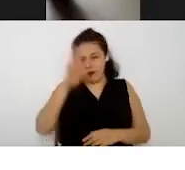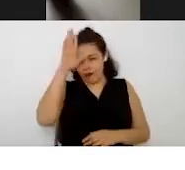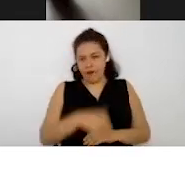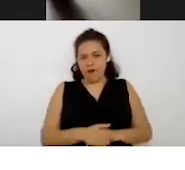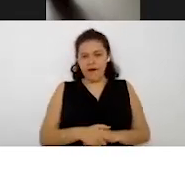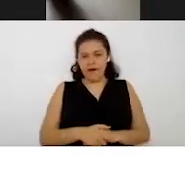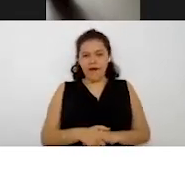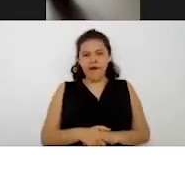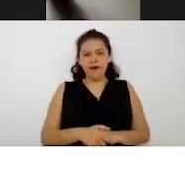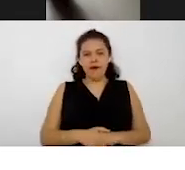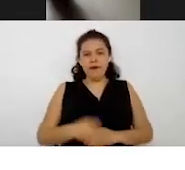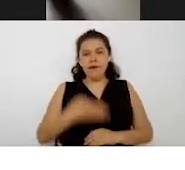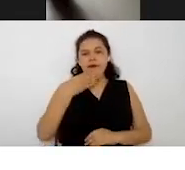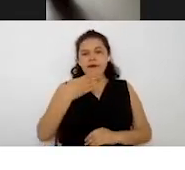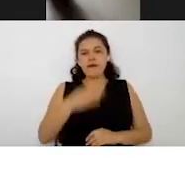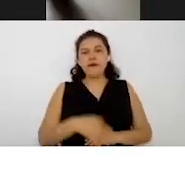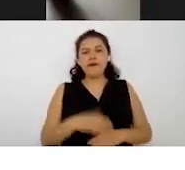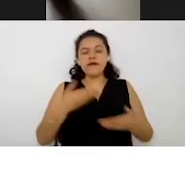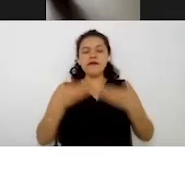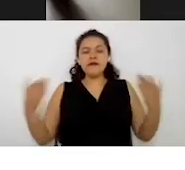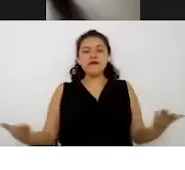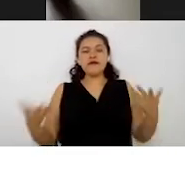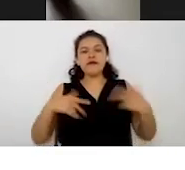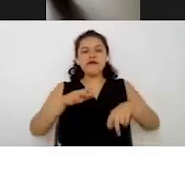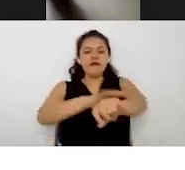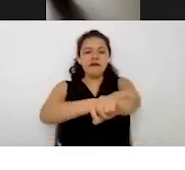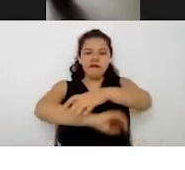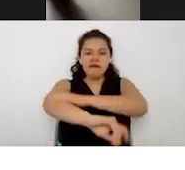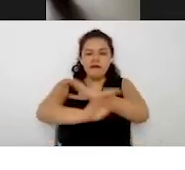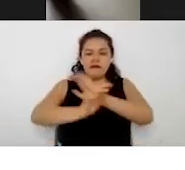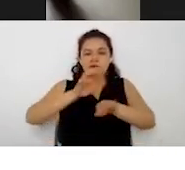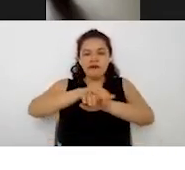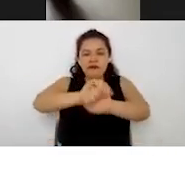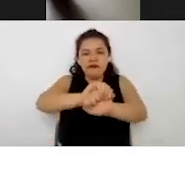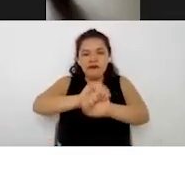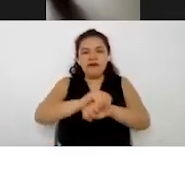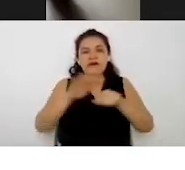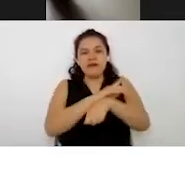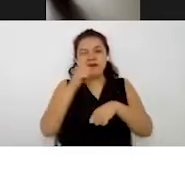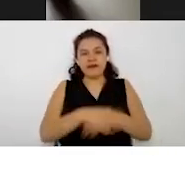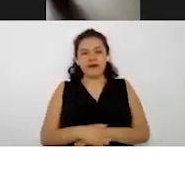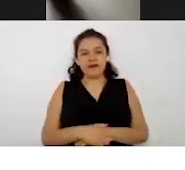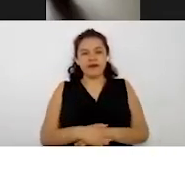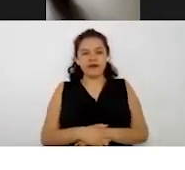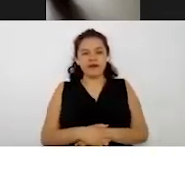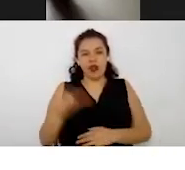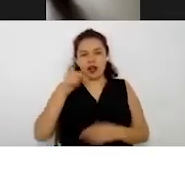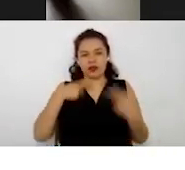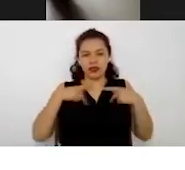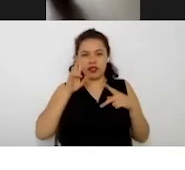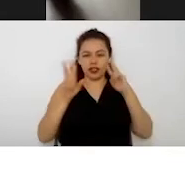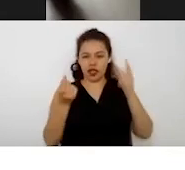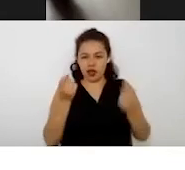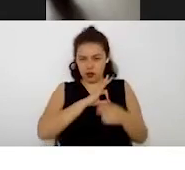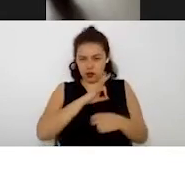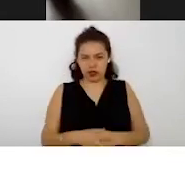Ahora bien, repito, aquí es muy importante la posición de los brazos. ¿Por qué? Espero que puedan percibir ahí. Hay una